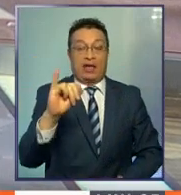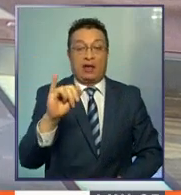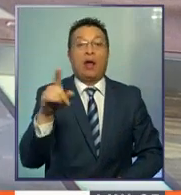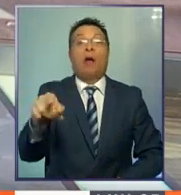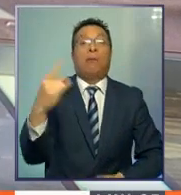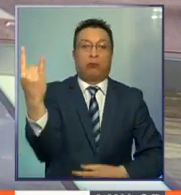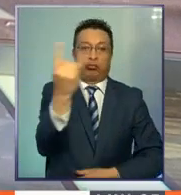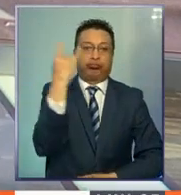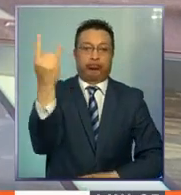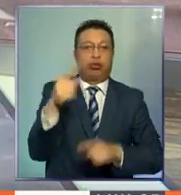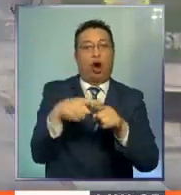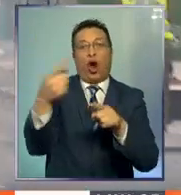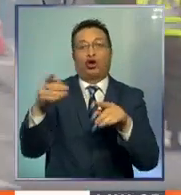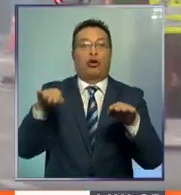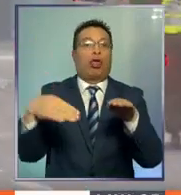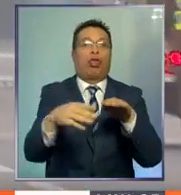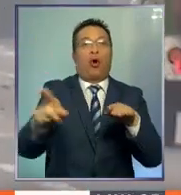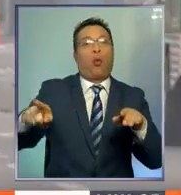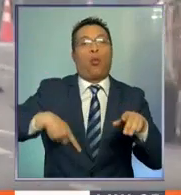de ebriedad.